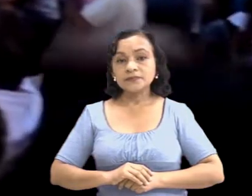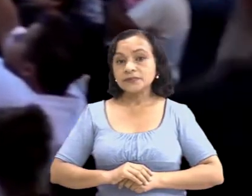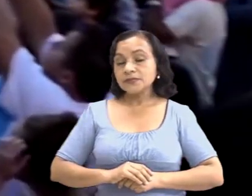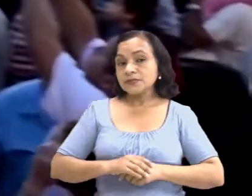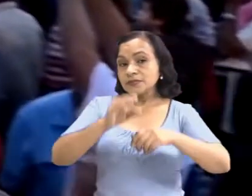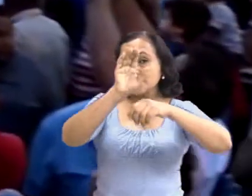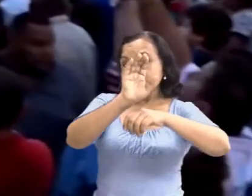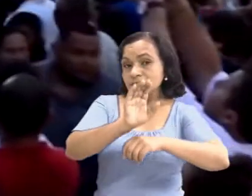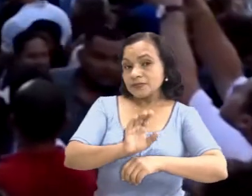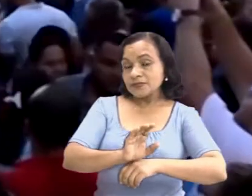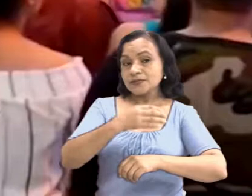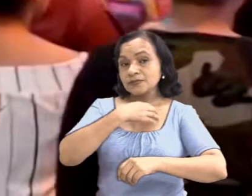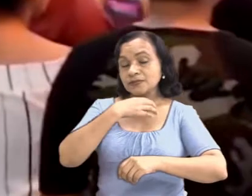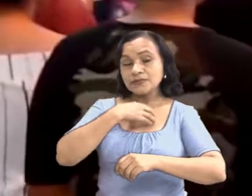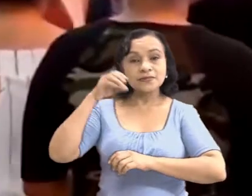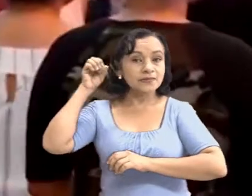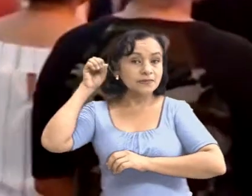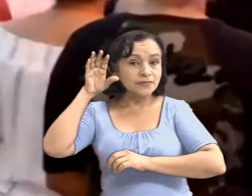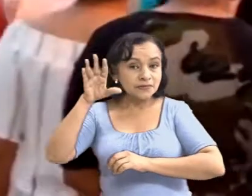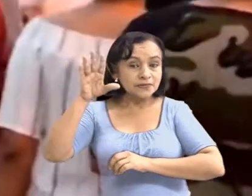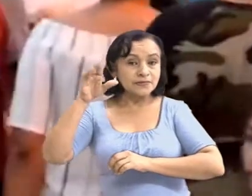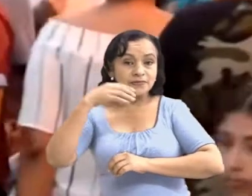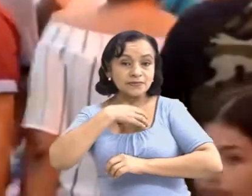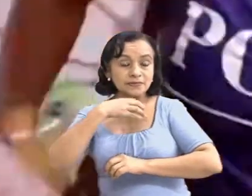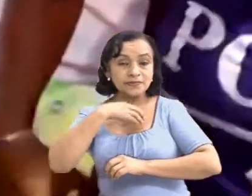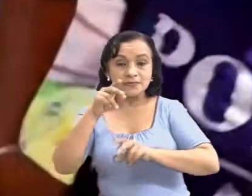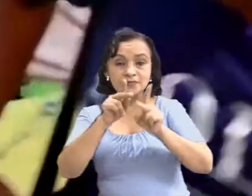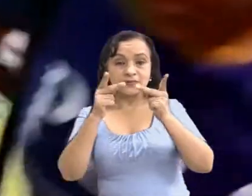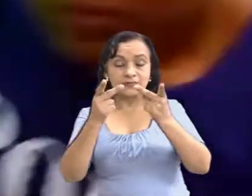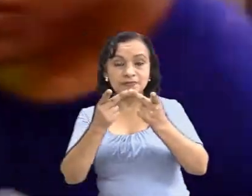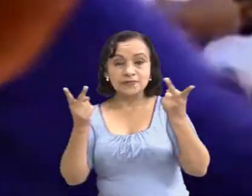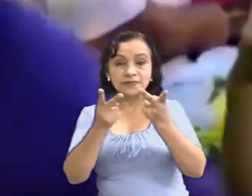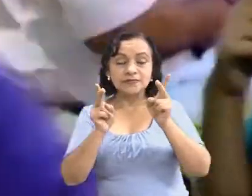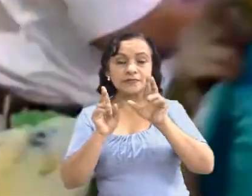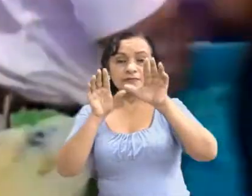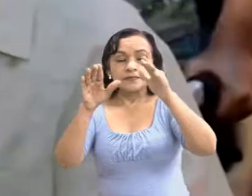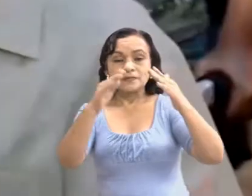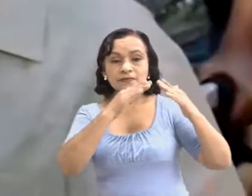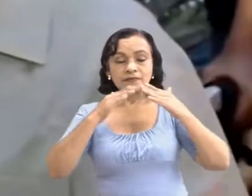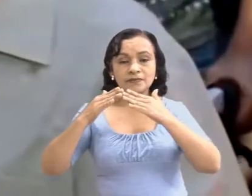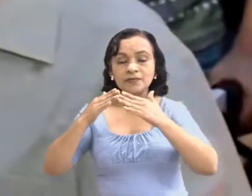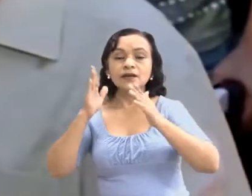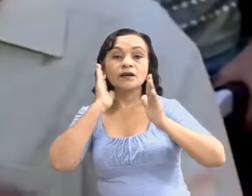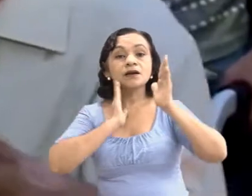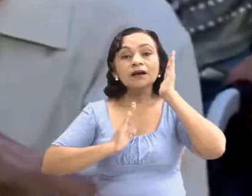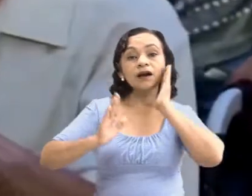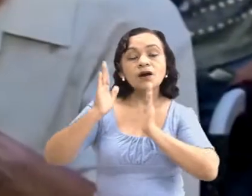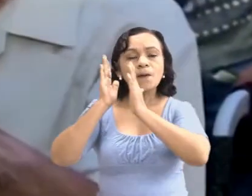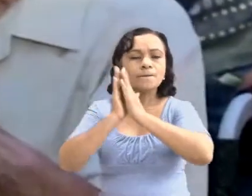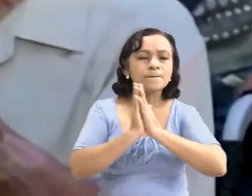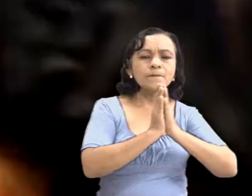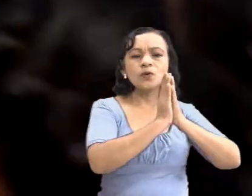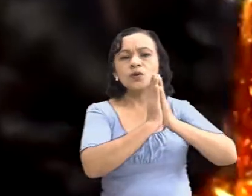La tradición también es parte del turismo y la idiosincrasia del pueblo leonés, pues la celebración de la gritería chiquita